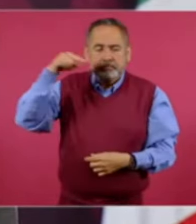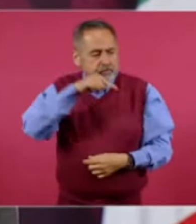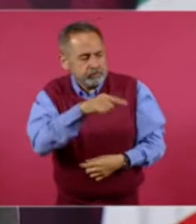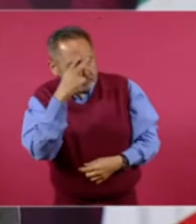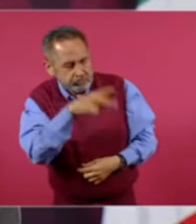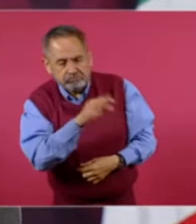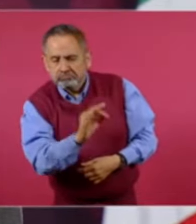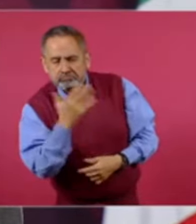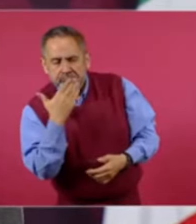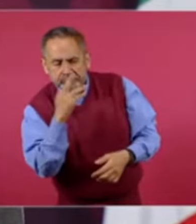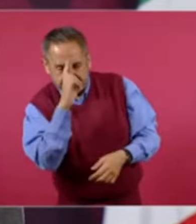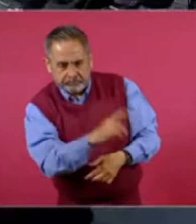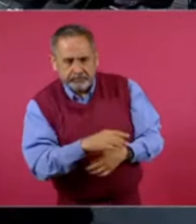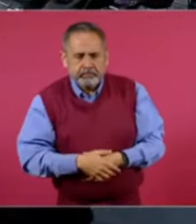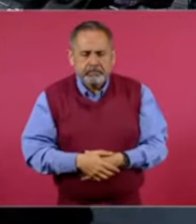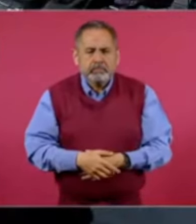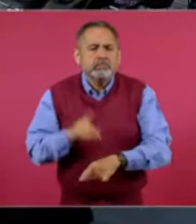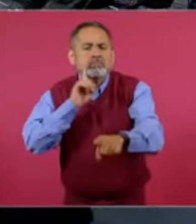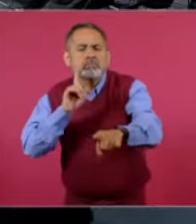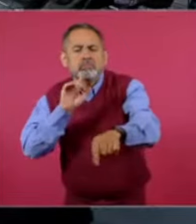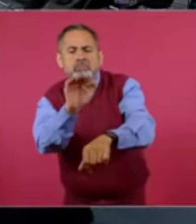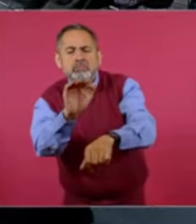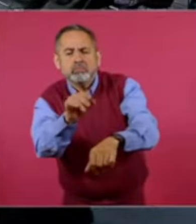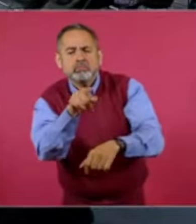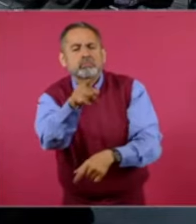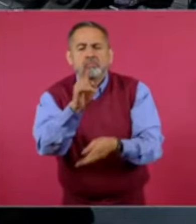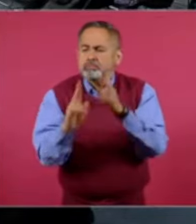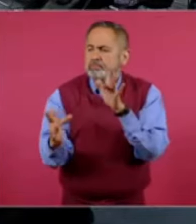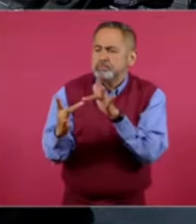Presidente, ¿usted ha tenido comunicación con el presidente Maduro?